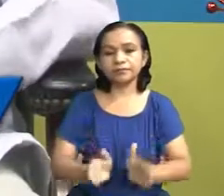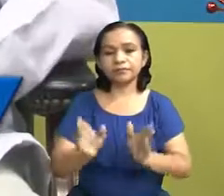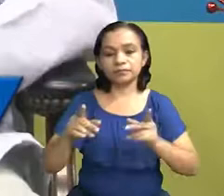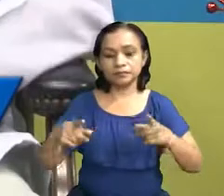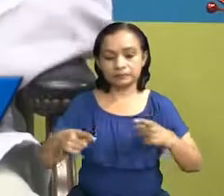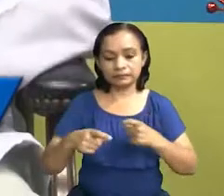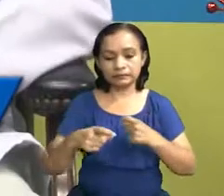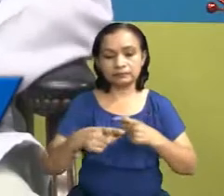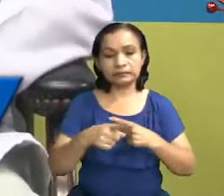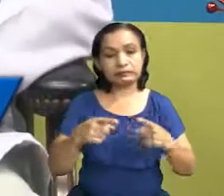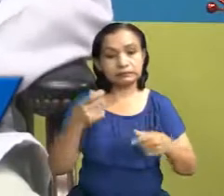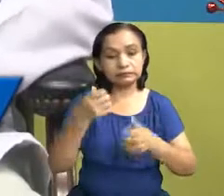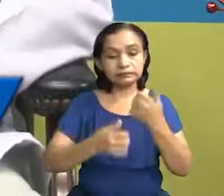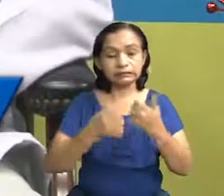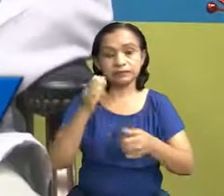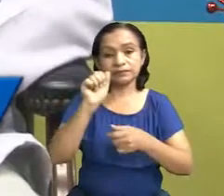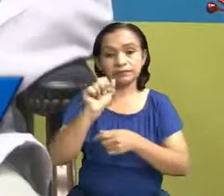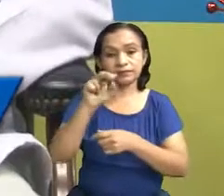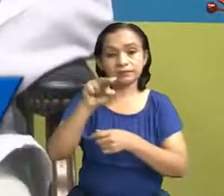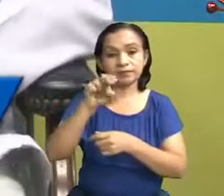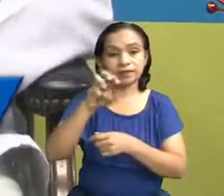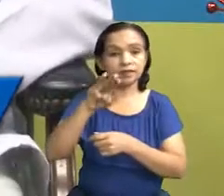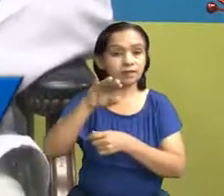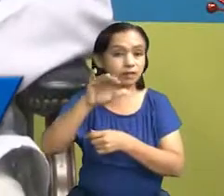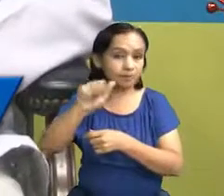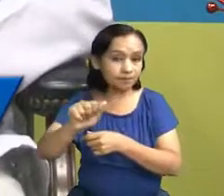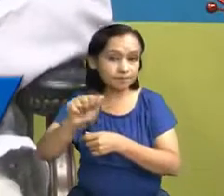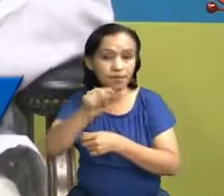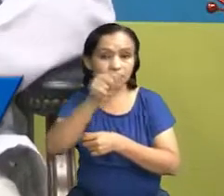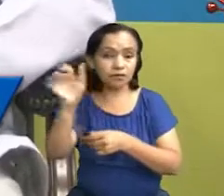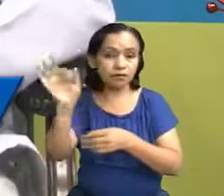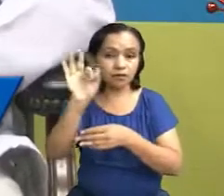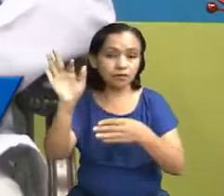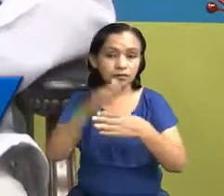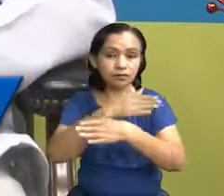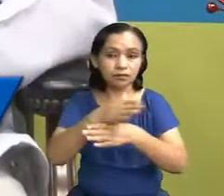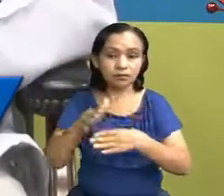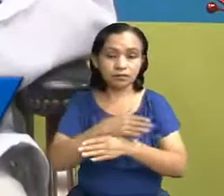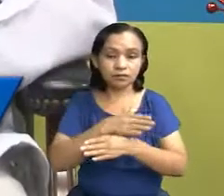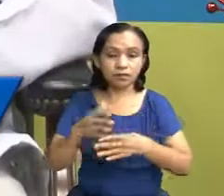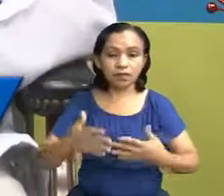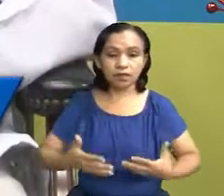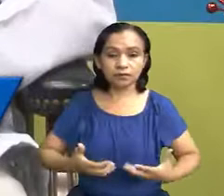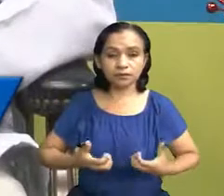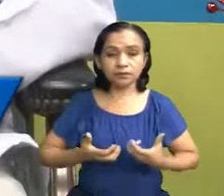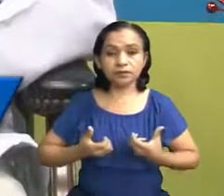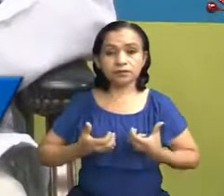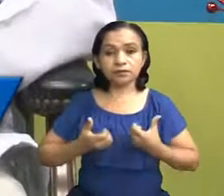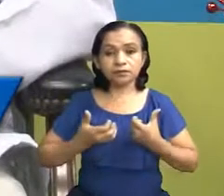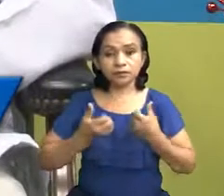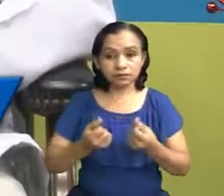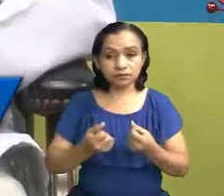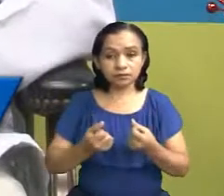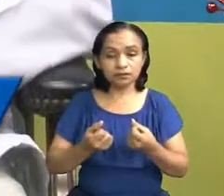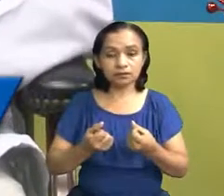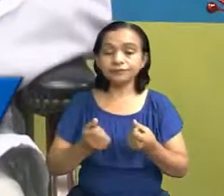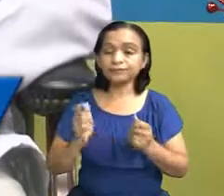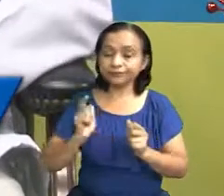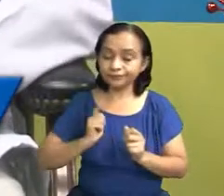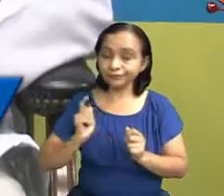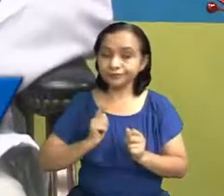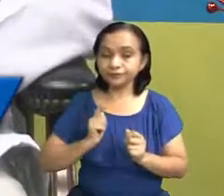que nacen ya con ese tipo de anemia, u anemias por otras razones, por ejemplo, personas con cáncer que tienen están en